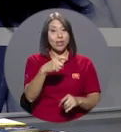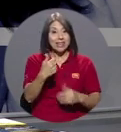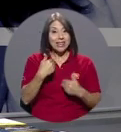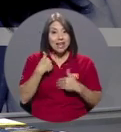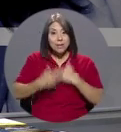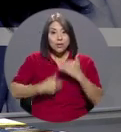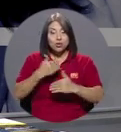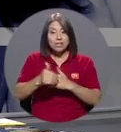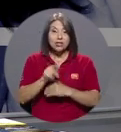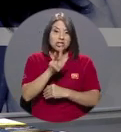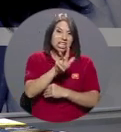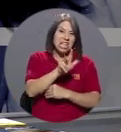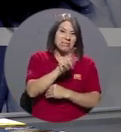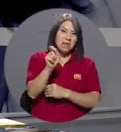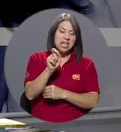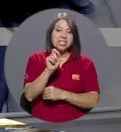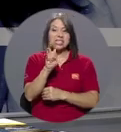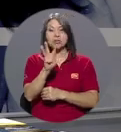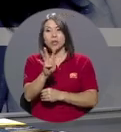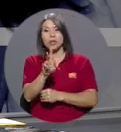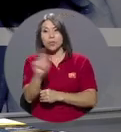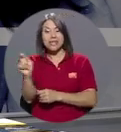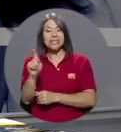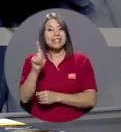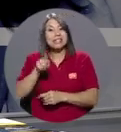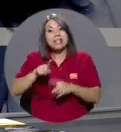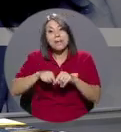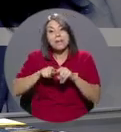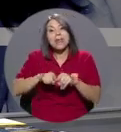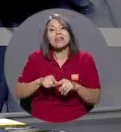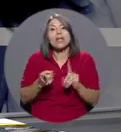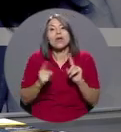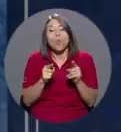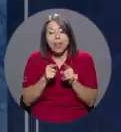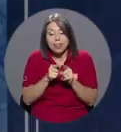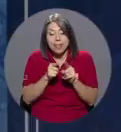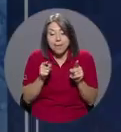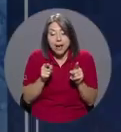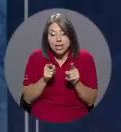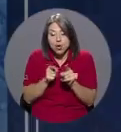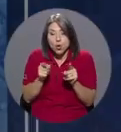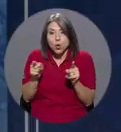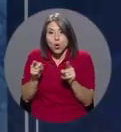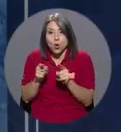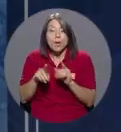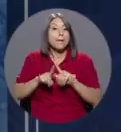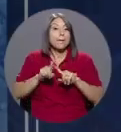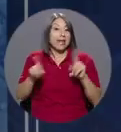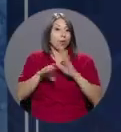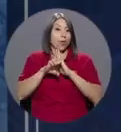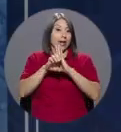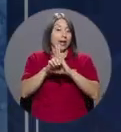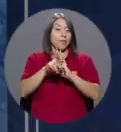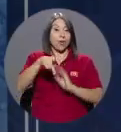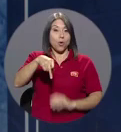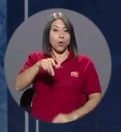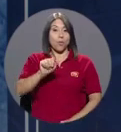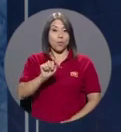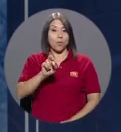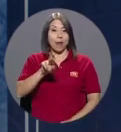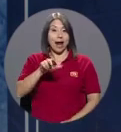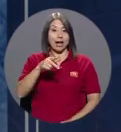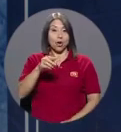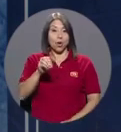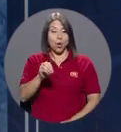tiene procesos de 3 meses, de 3 a 4 meses, dependiendo de las tallas que queramos. Pero si empezamos a hablar, por ejemplo, de pargo, ya estamos